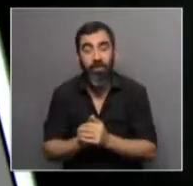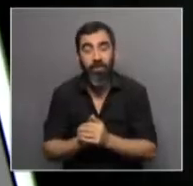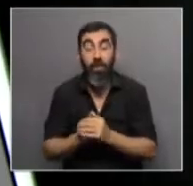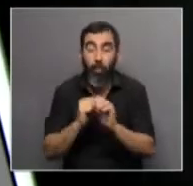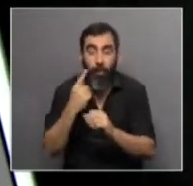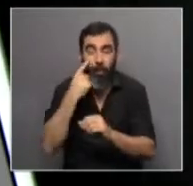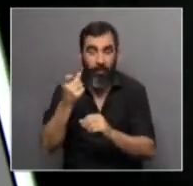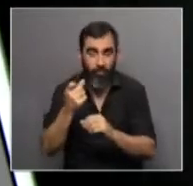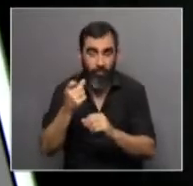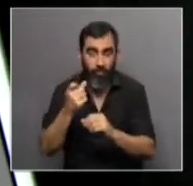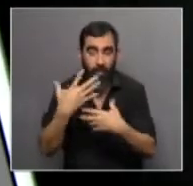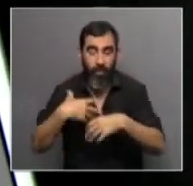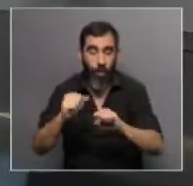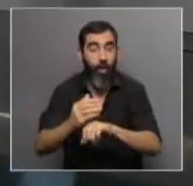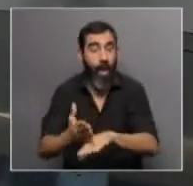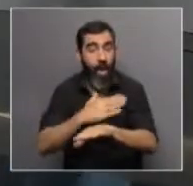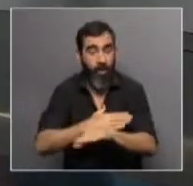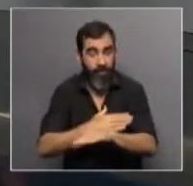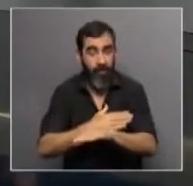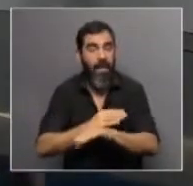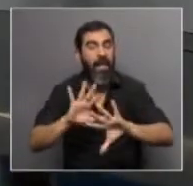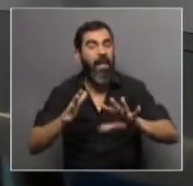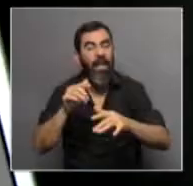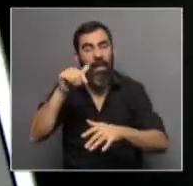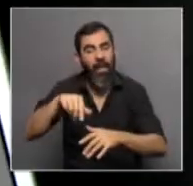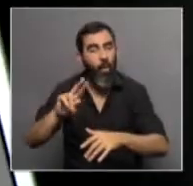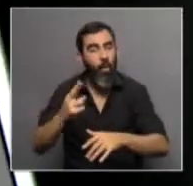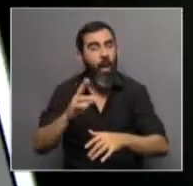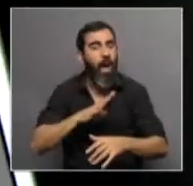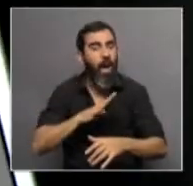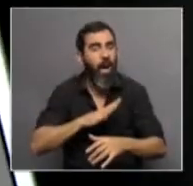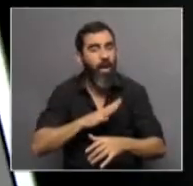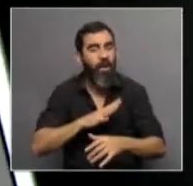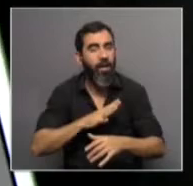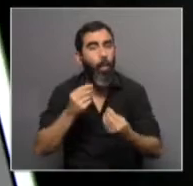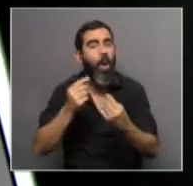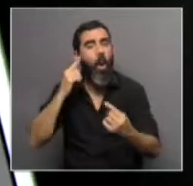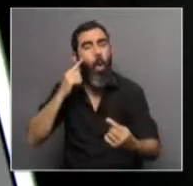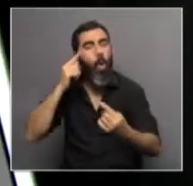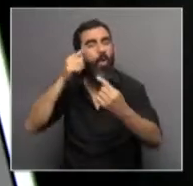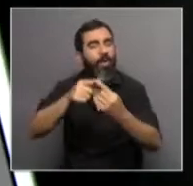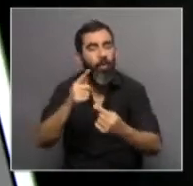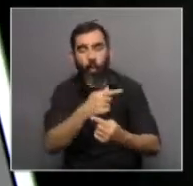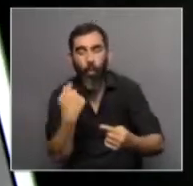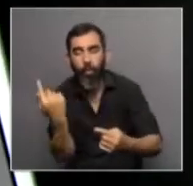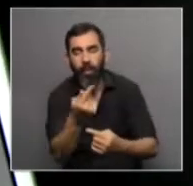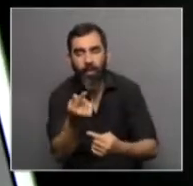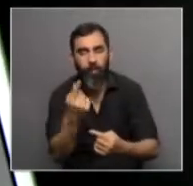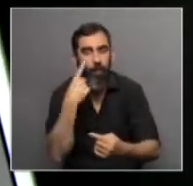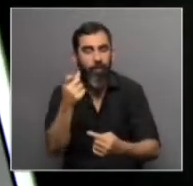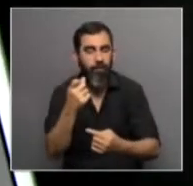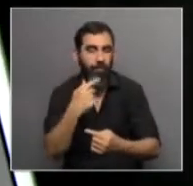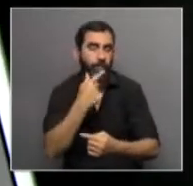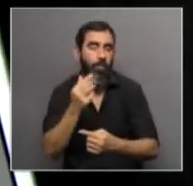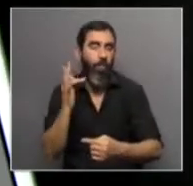de prevenir, de diagnosticar. ¿Qué es lo que tenemos hoy y a dónde ustedes aspiran a llegar? ¿Qué otro tipo de